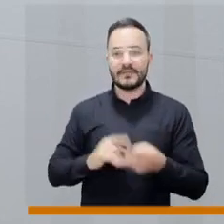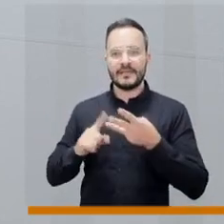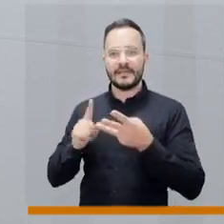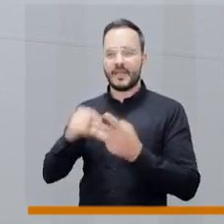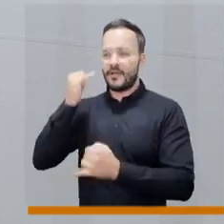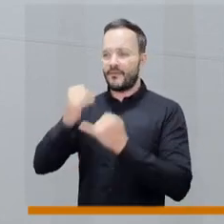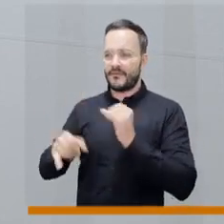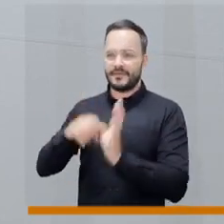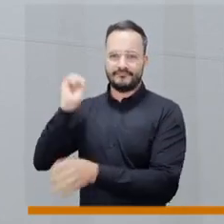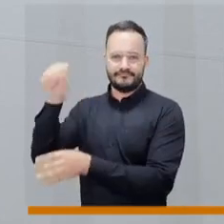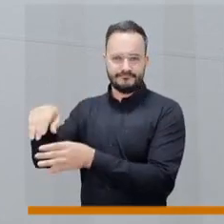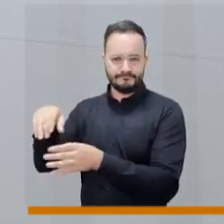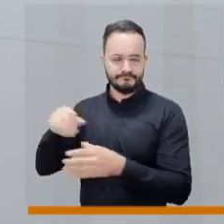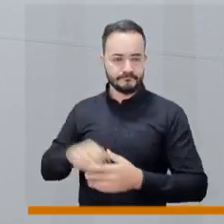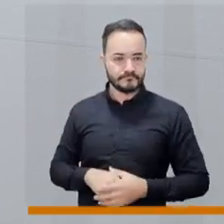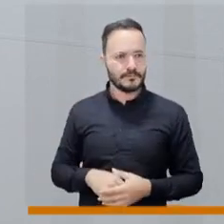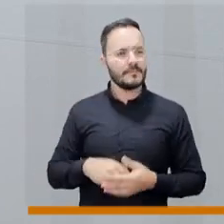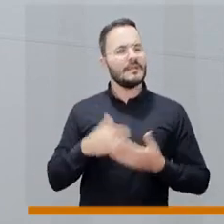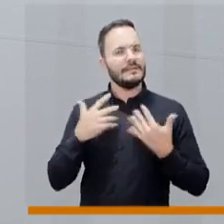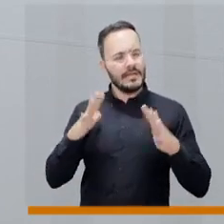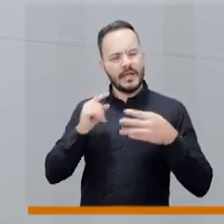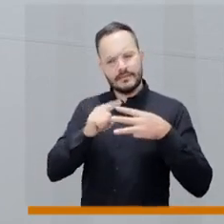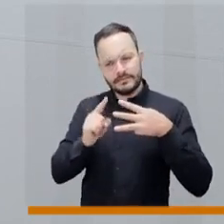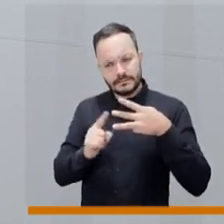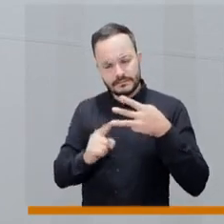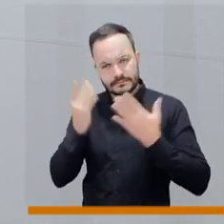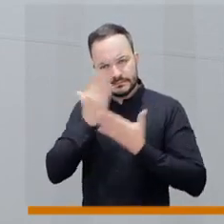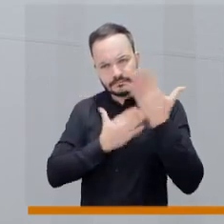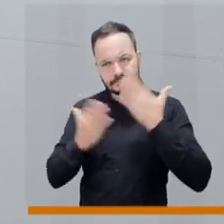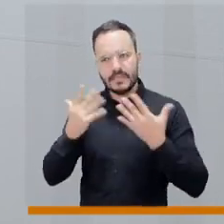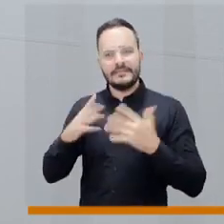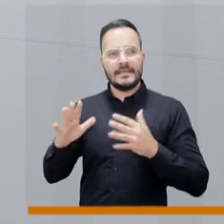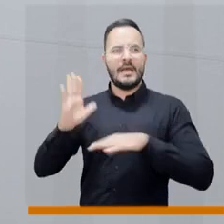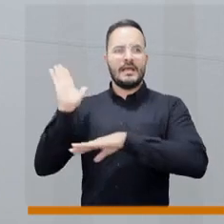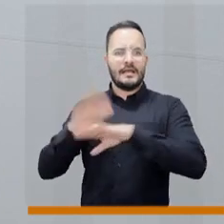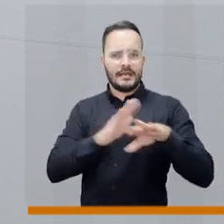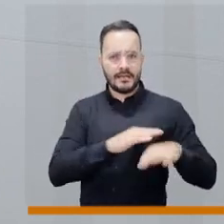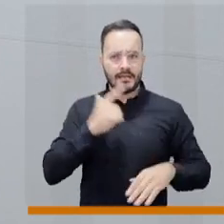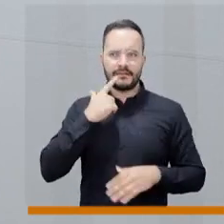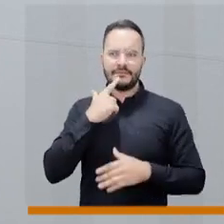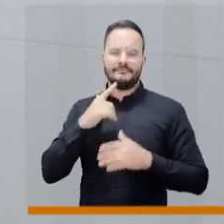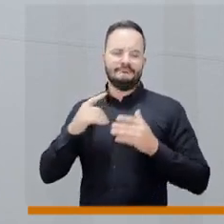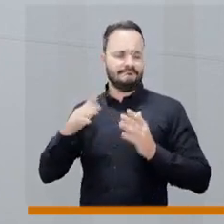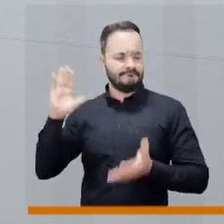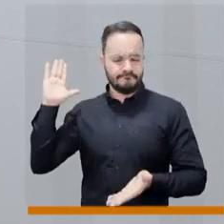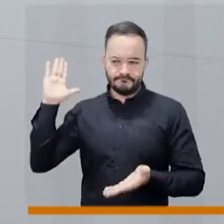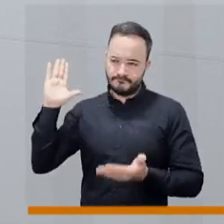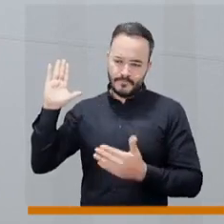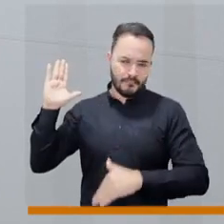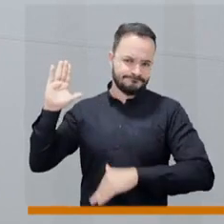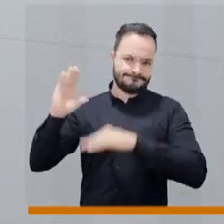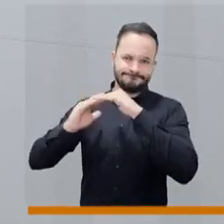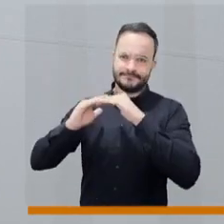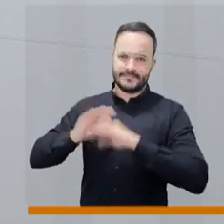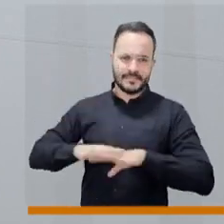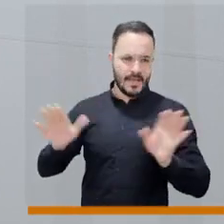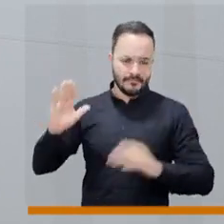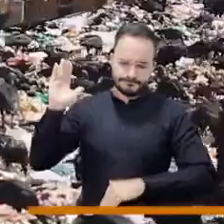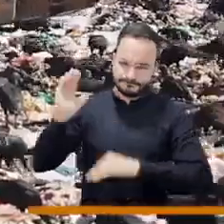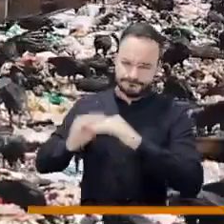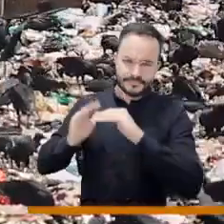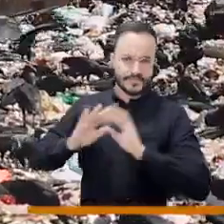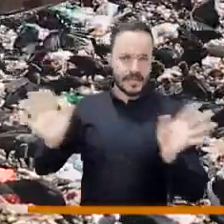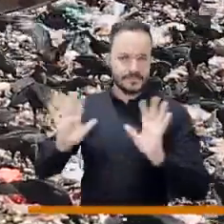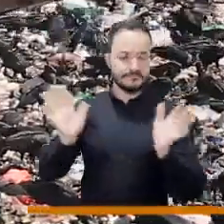esos manifestamos nuestra preocupación de ver que el vaso Altair, que se venía agotando, toda vez que incluso lo ampliaron hasta donde más pudieron y